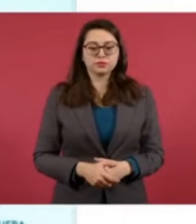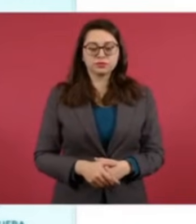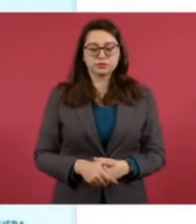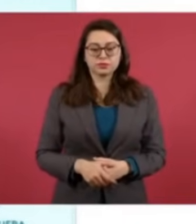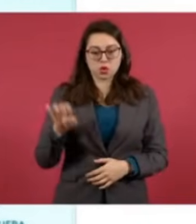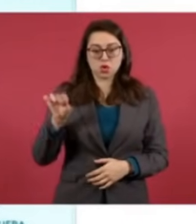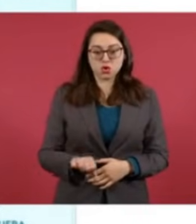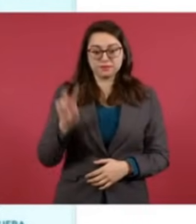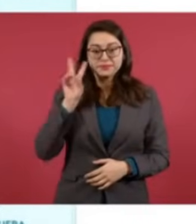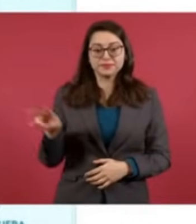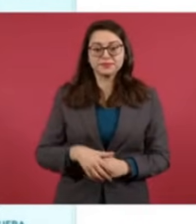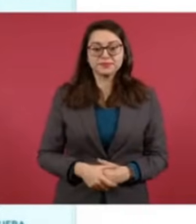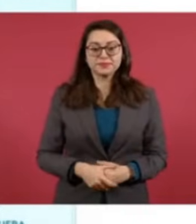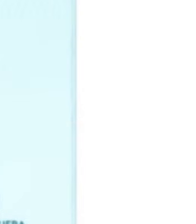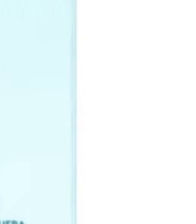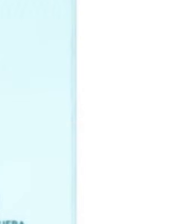Es de hoy, del Heraldo.